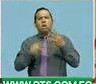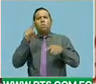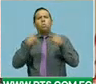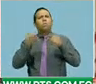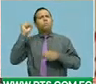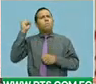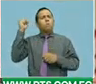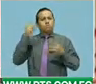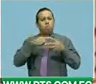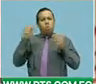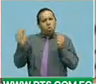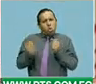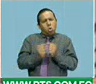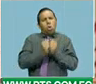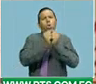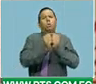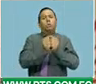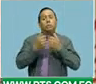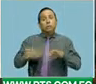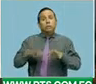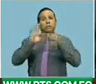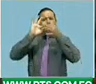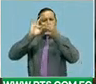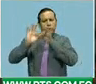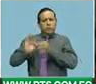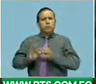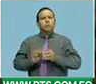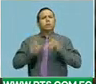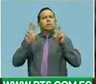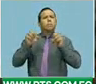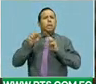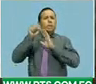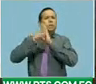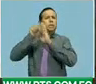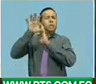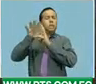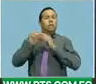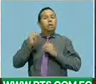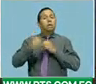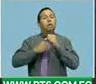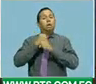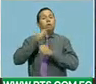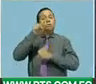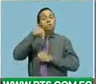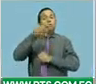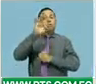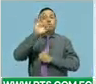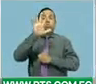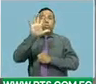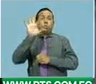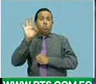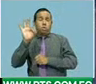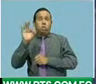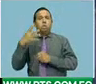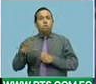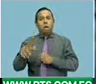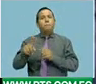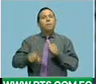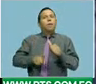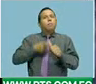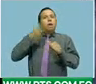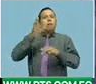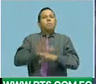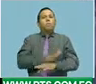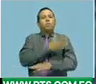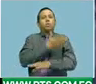Se convirtió en productor musical de cine, pero en 1959 grabó su primer disco. Sus temas fueron grabados por